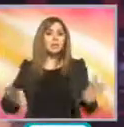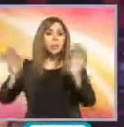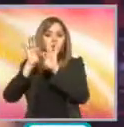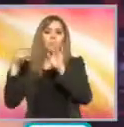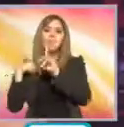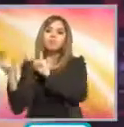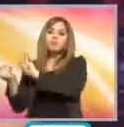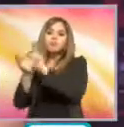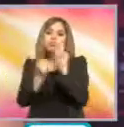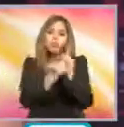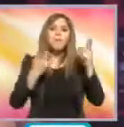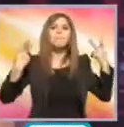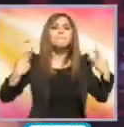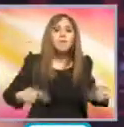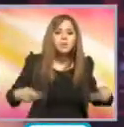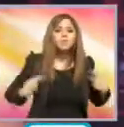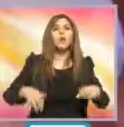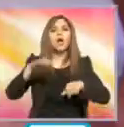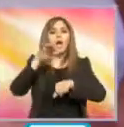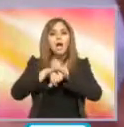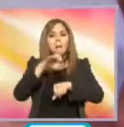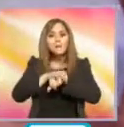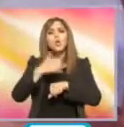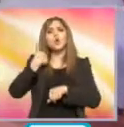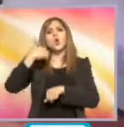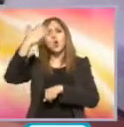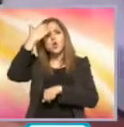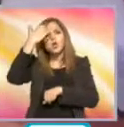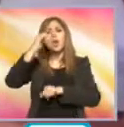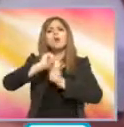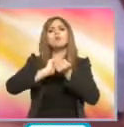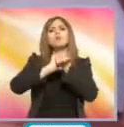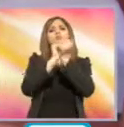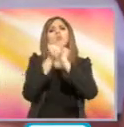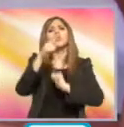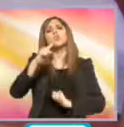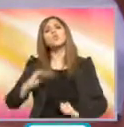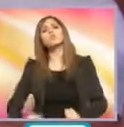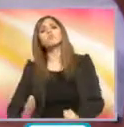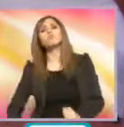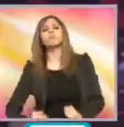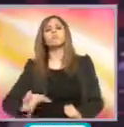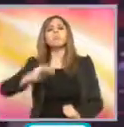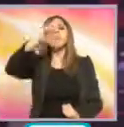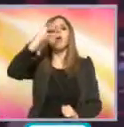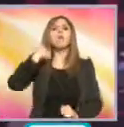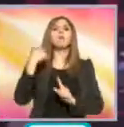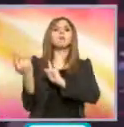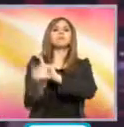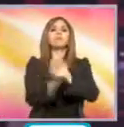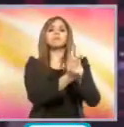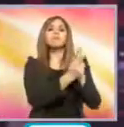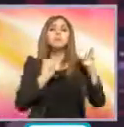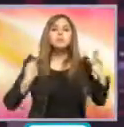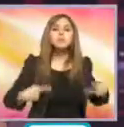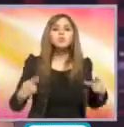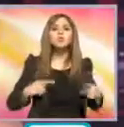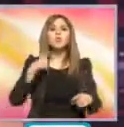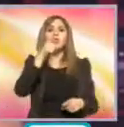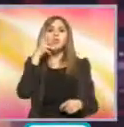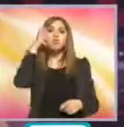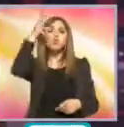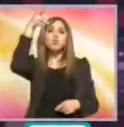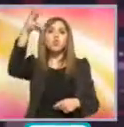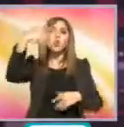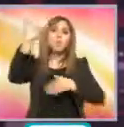convivir con la sociedad, con los amigos y tener relaciones, porque vas creciendo y de ahí, bueno, vas conociendo gente que a lo mejor en un futuro vas a trabajar